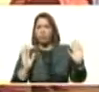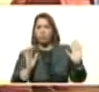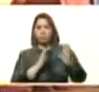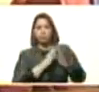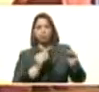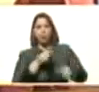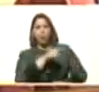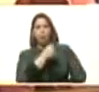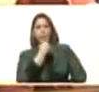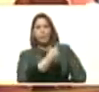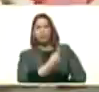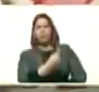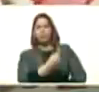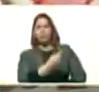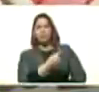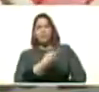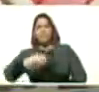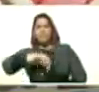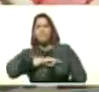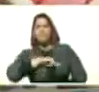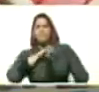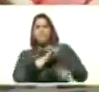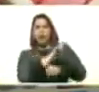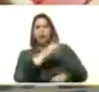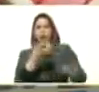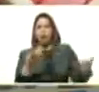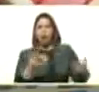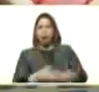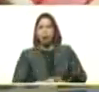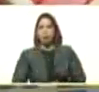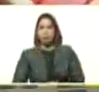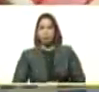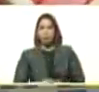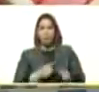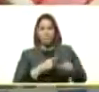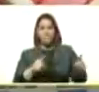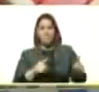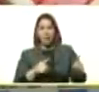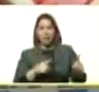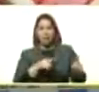que te va a decir es falso, para pulsarlo,